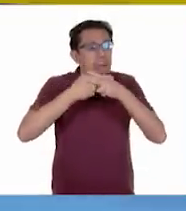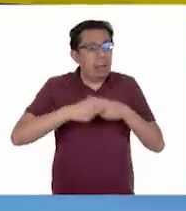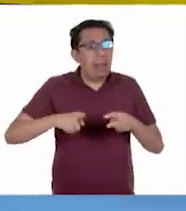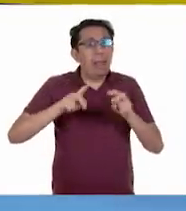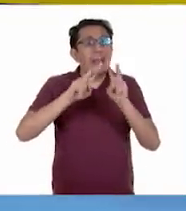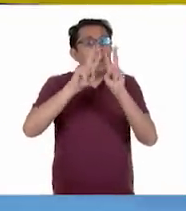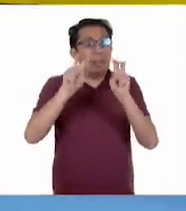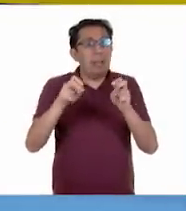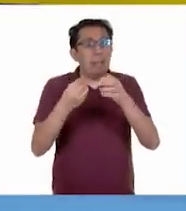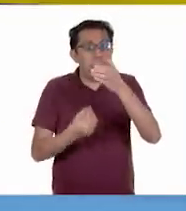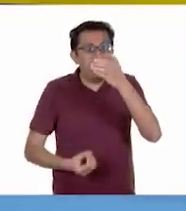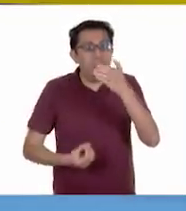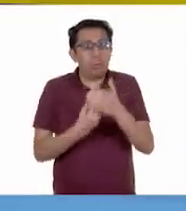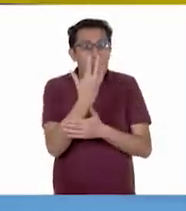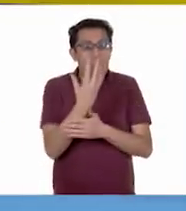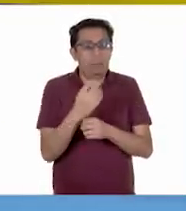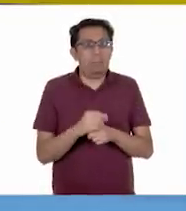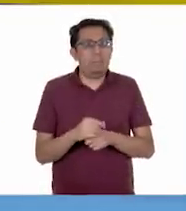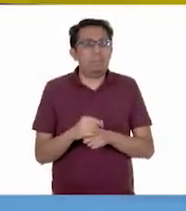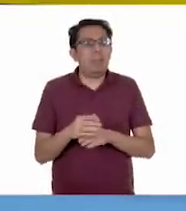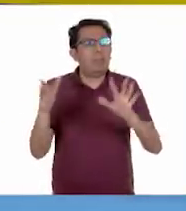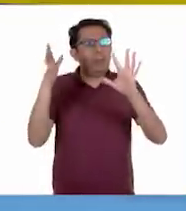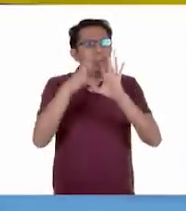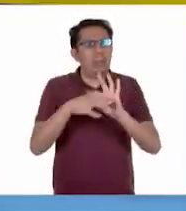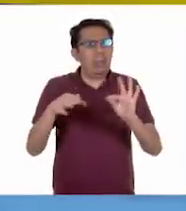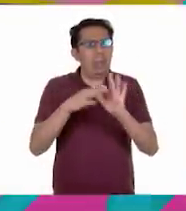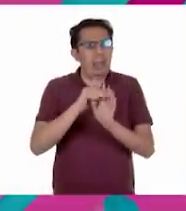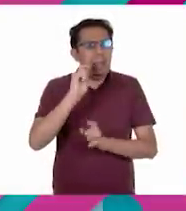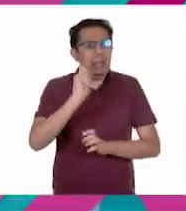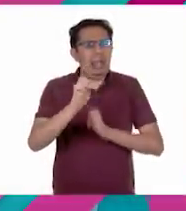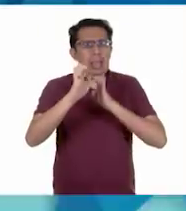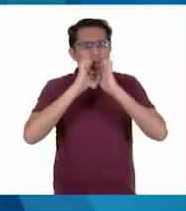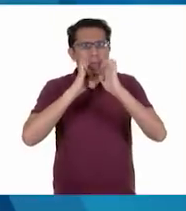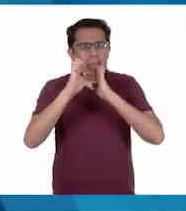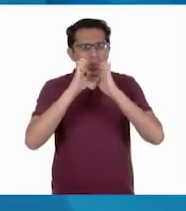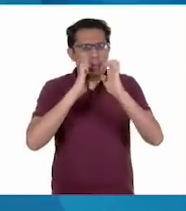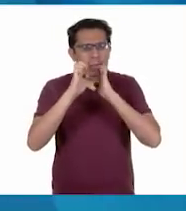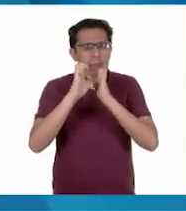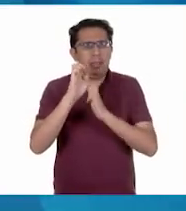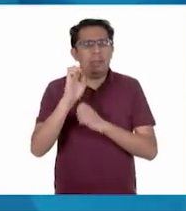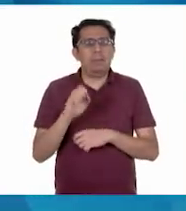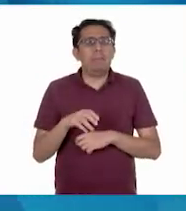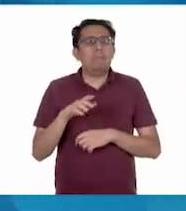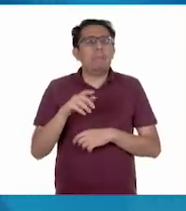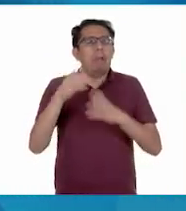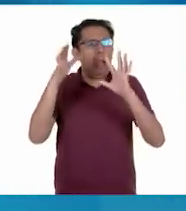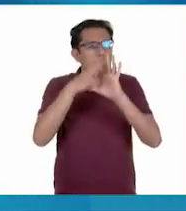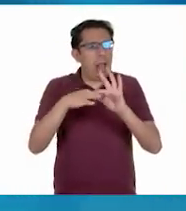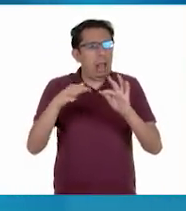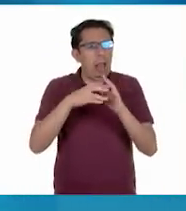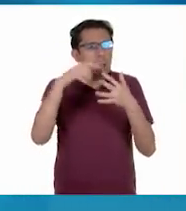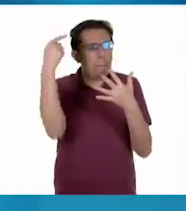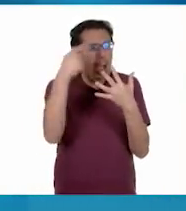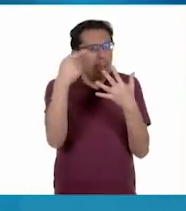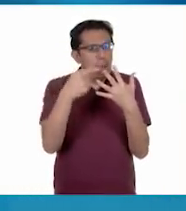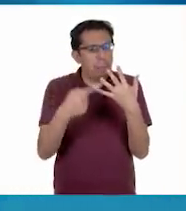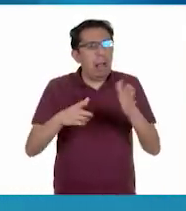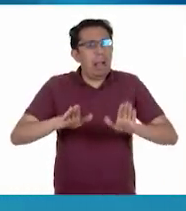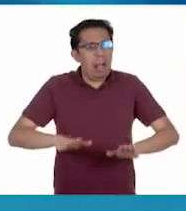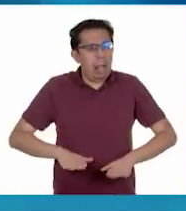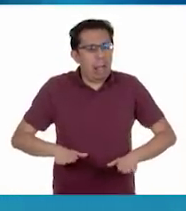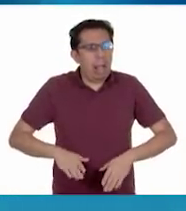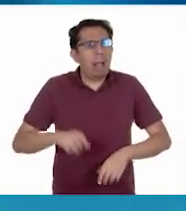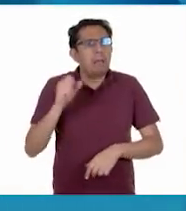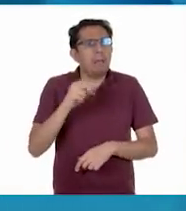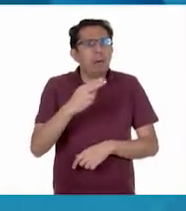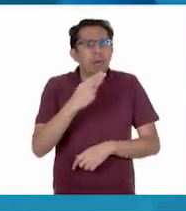tema nuevo y vamos a hablar de lo que es una entrevista y vamos a ver cuáles son sus características y cuál es su función